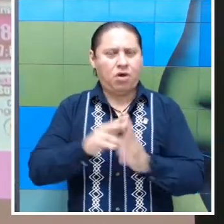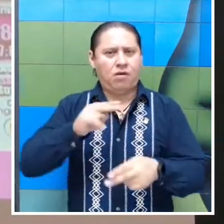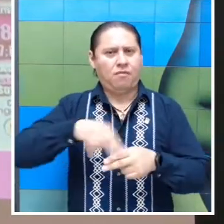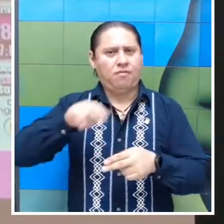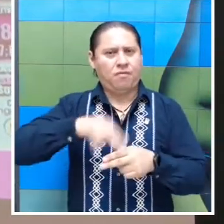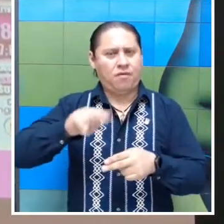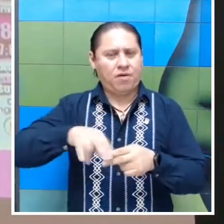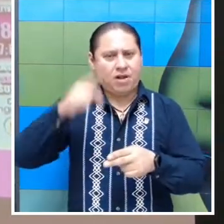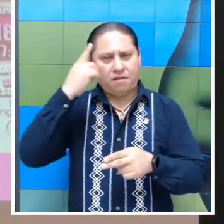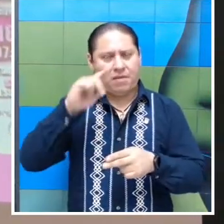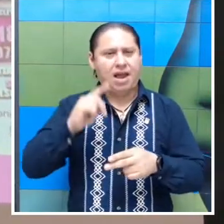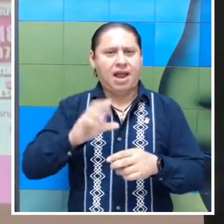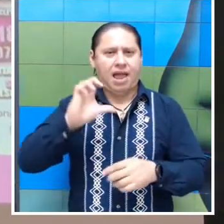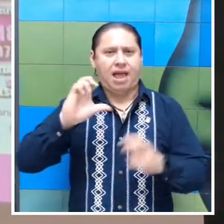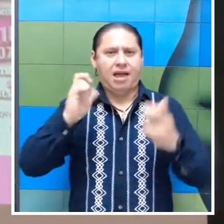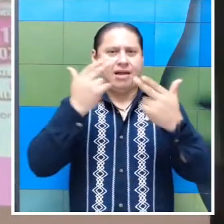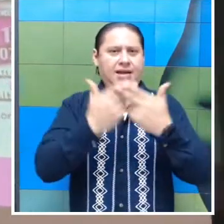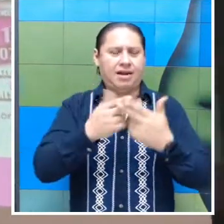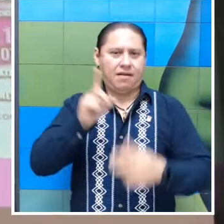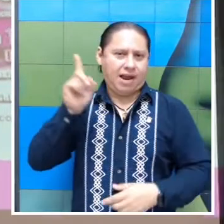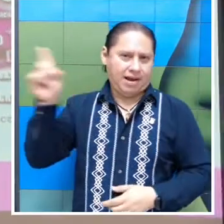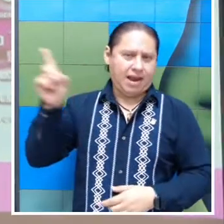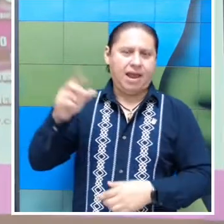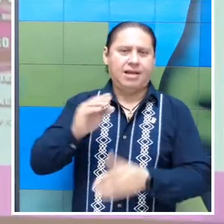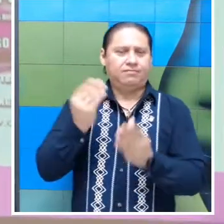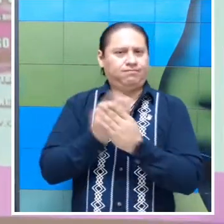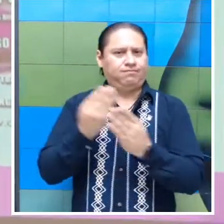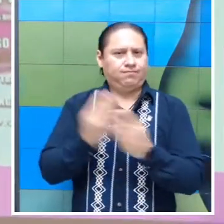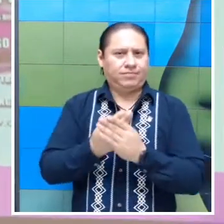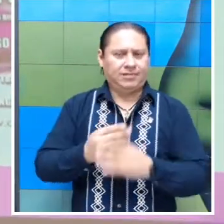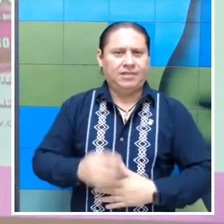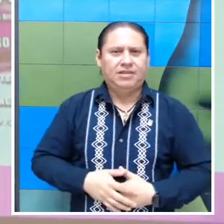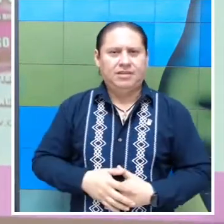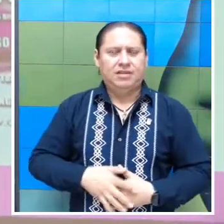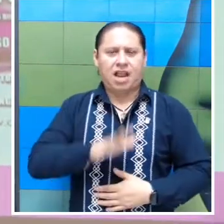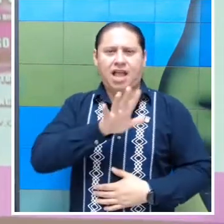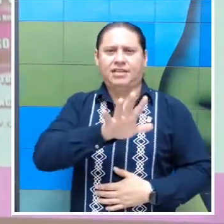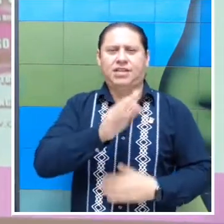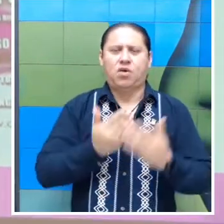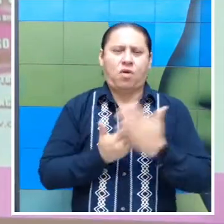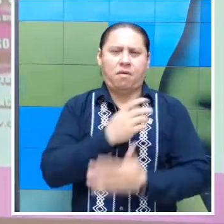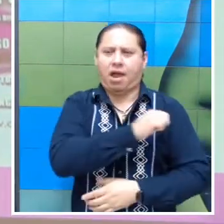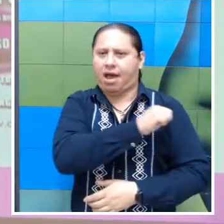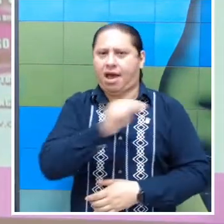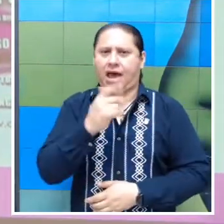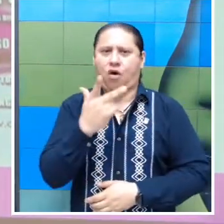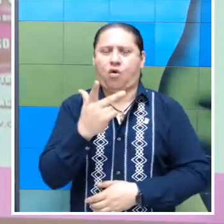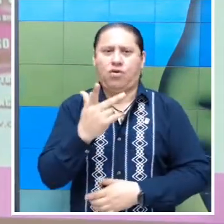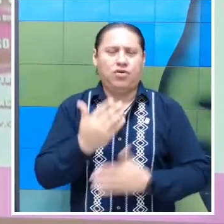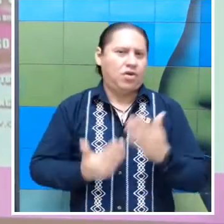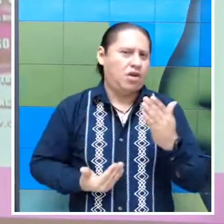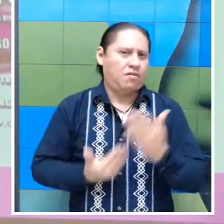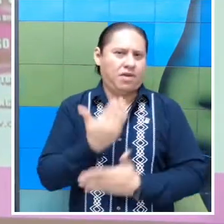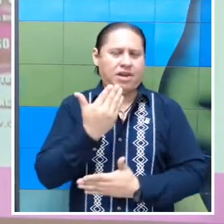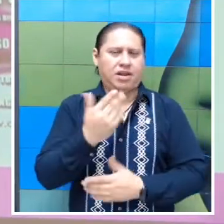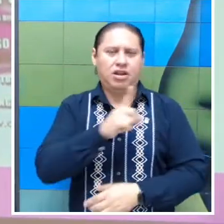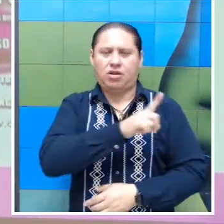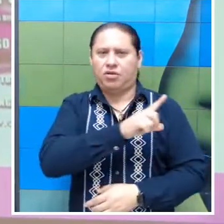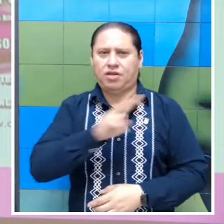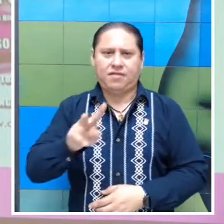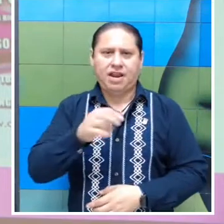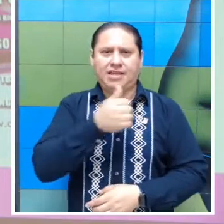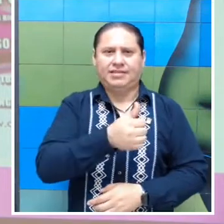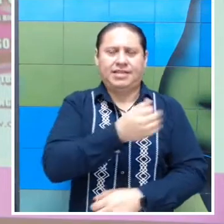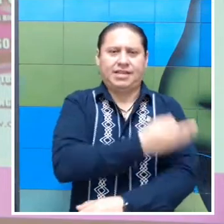boletos en Cañahueca, donde él imparte sus clases, desde las 5 de la mañana a 8 de la mañana, de lunes a viernes, y de 6